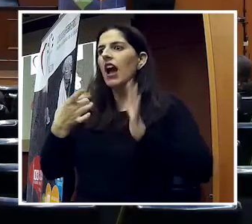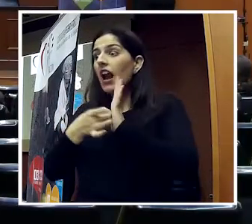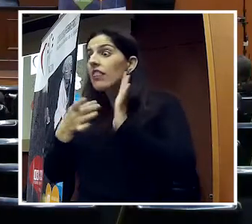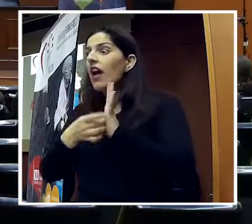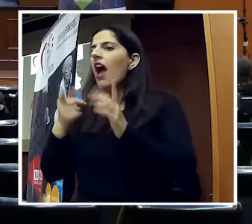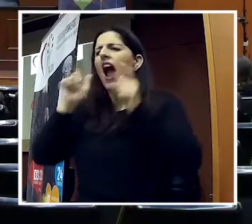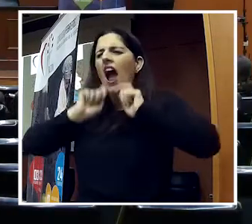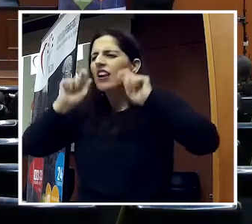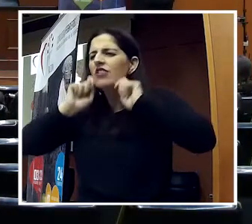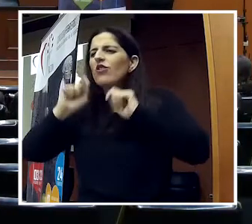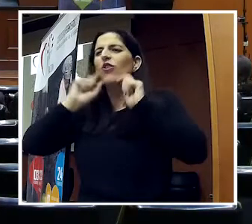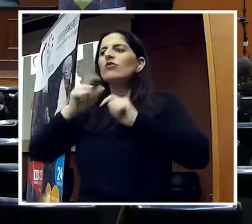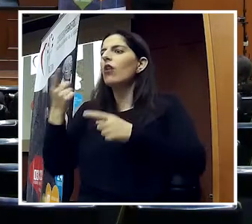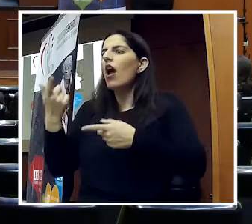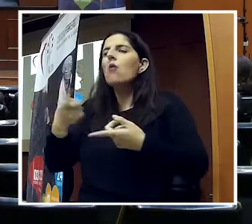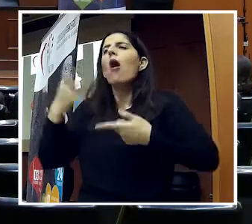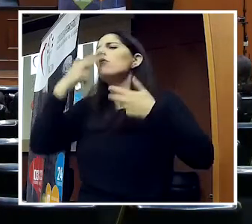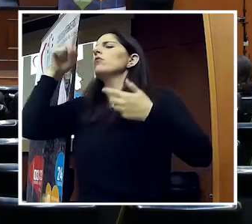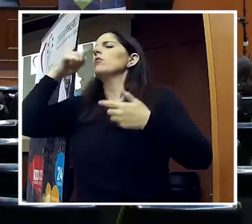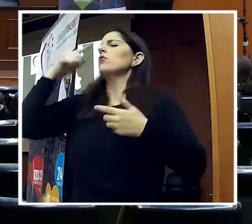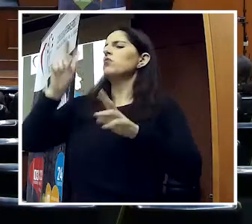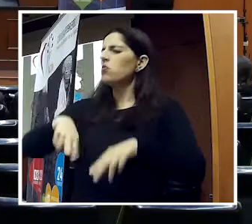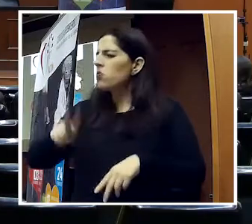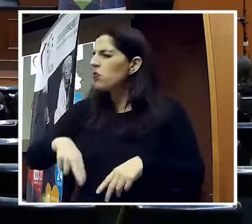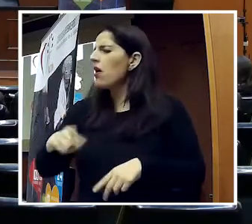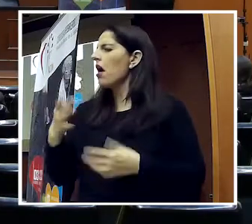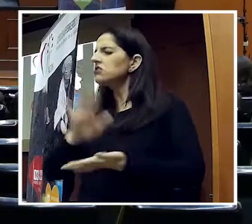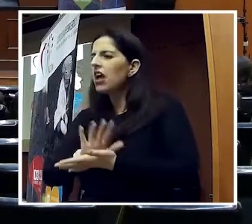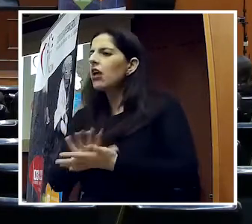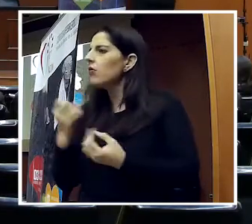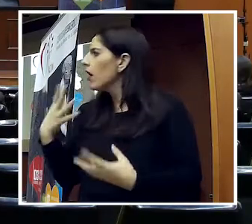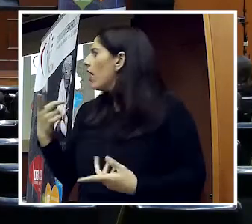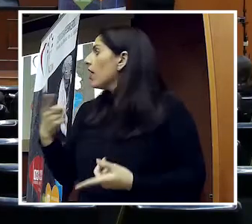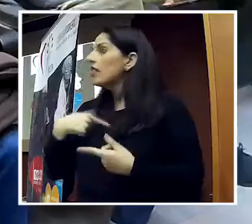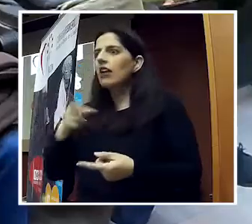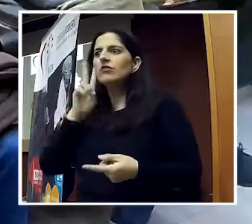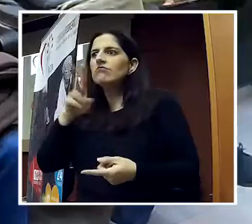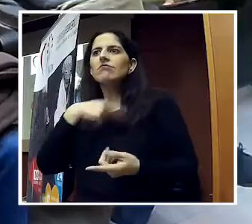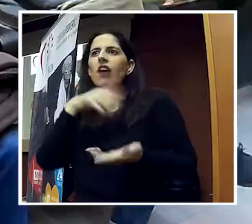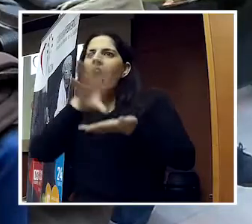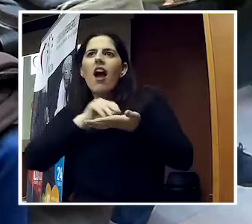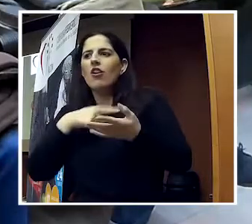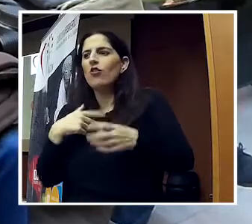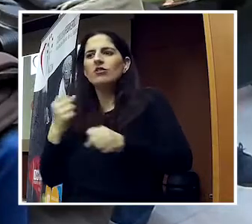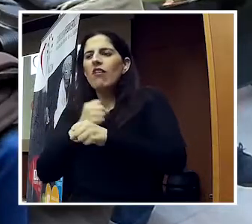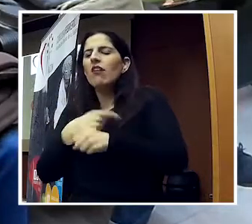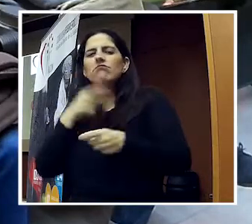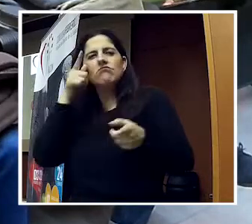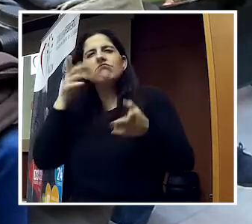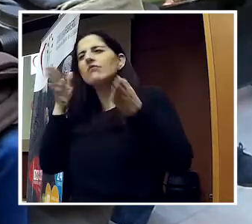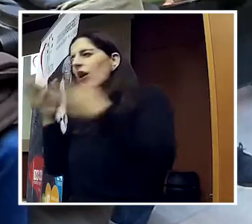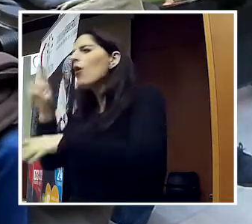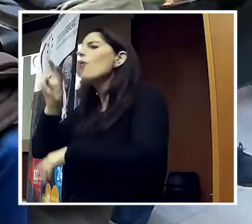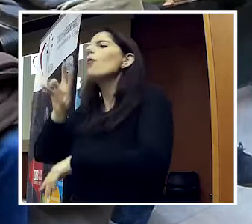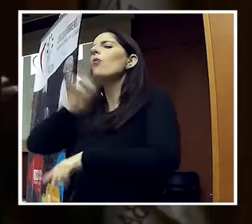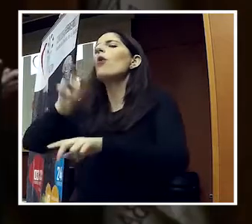calidez y con su modestia, pero ha comprometido y ha contribuido a que pues, yo me dedicara a una parte de la medicina holística,